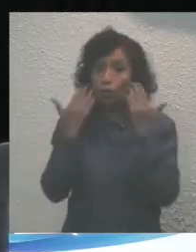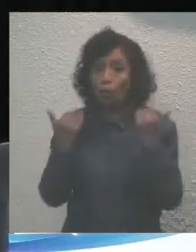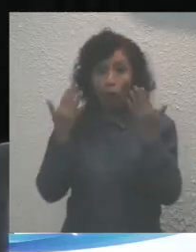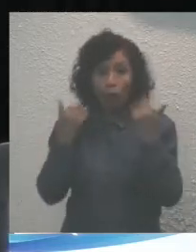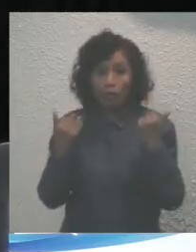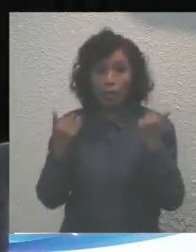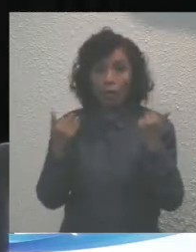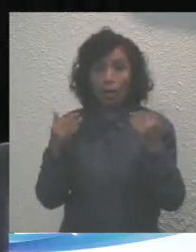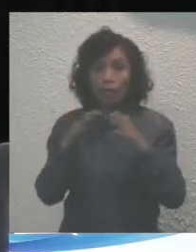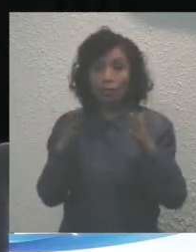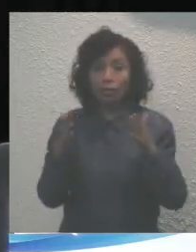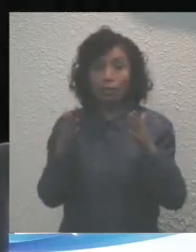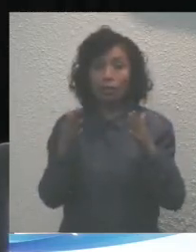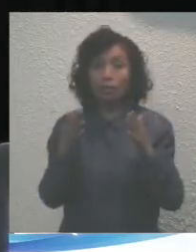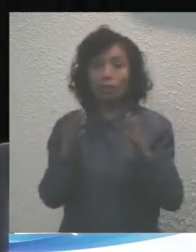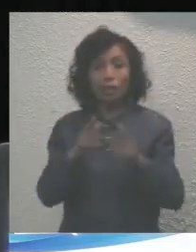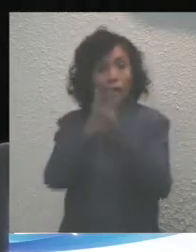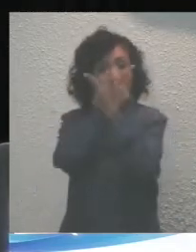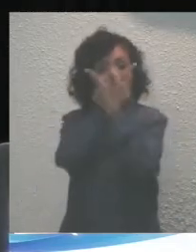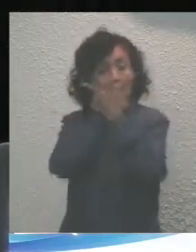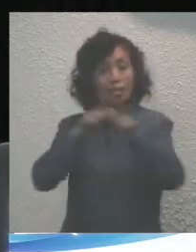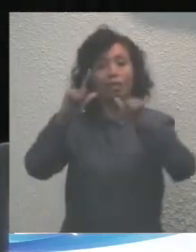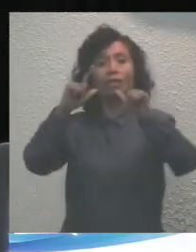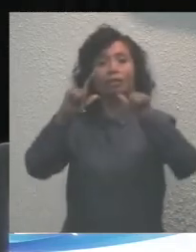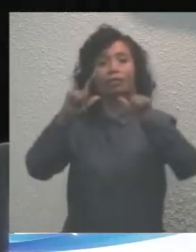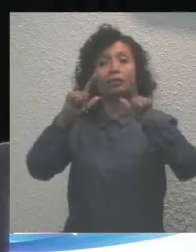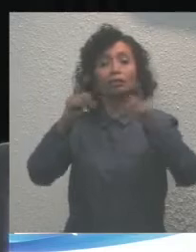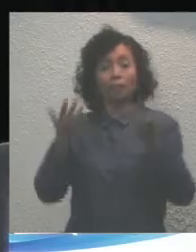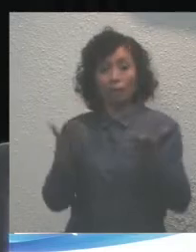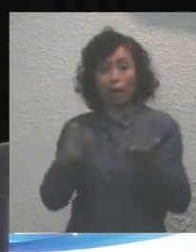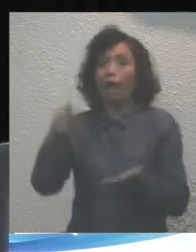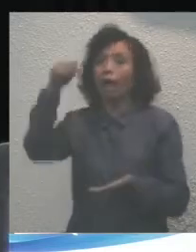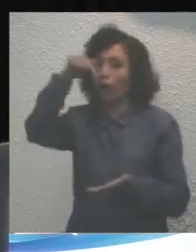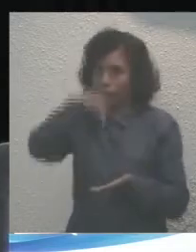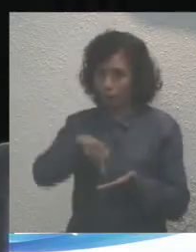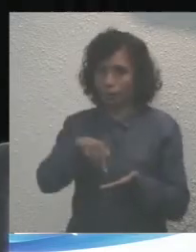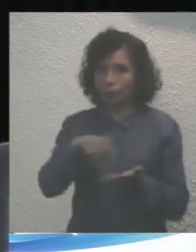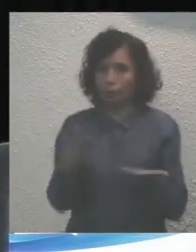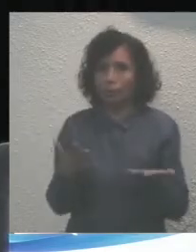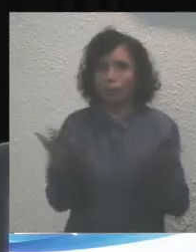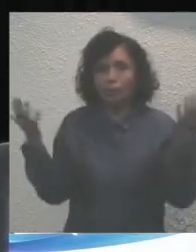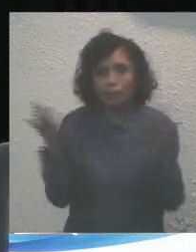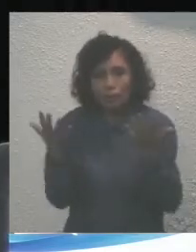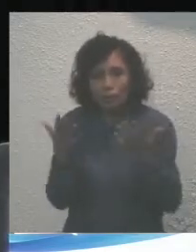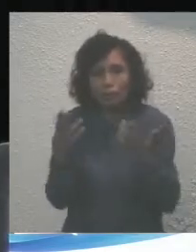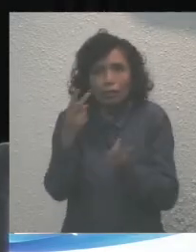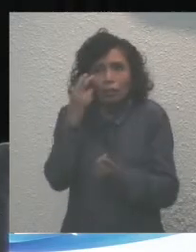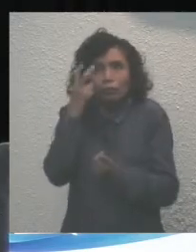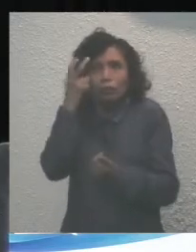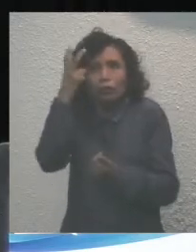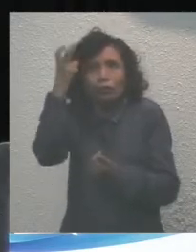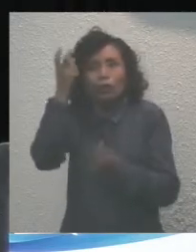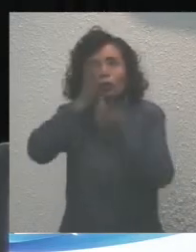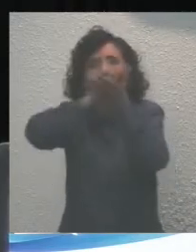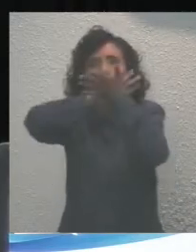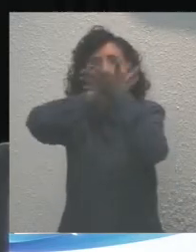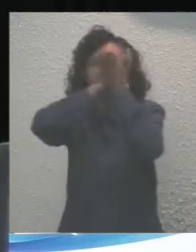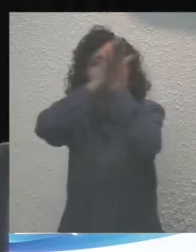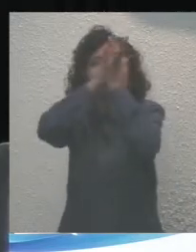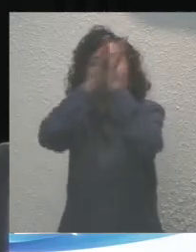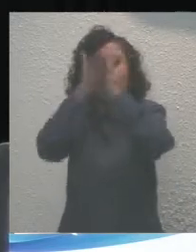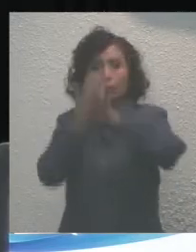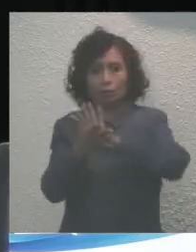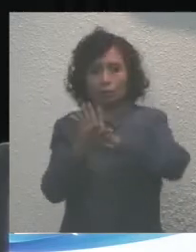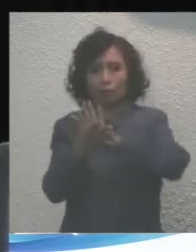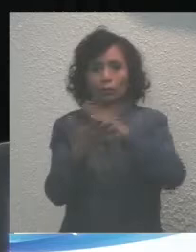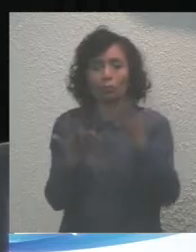nada merme nuestras libertades. Aquí se reafirma la esperanza de una transformación